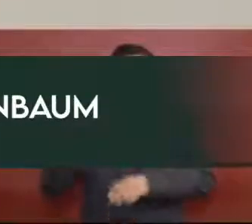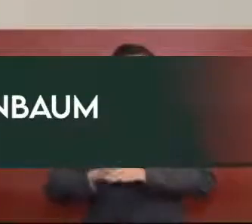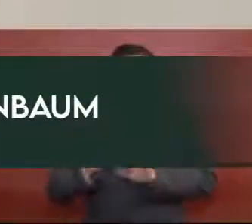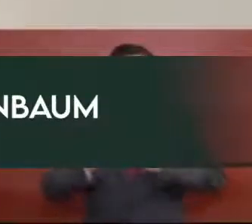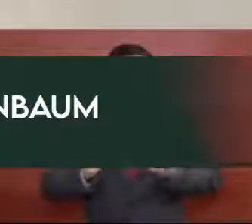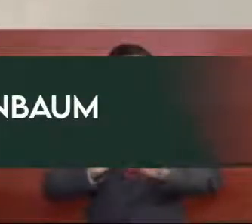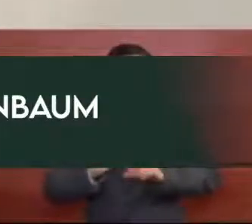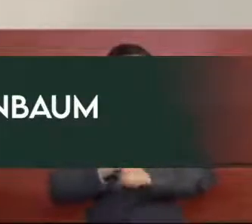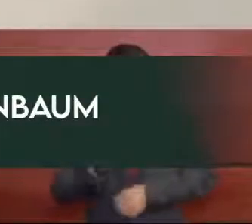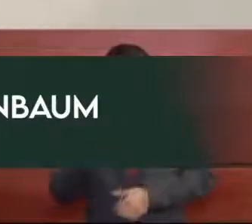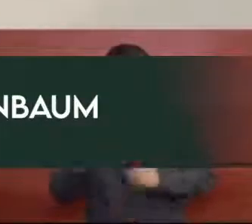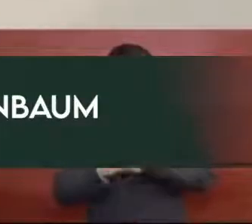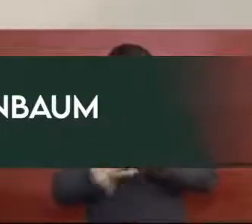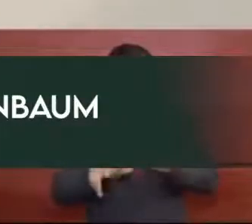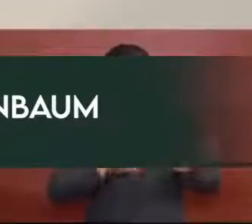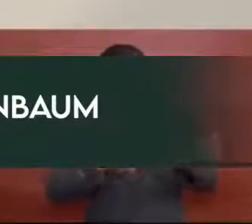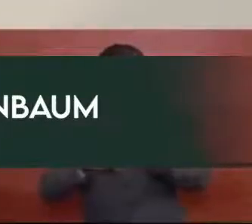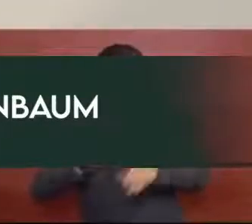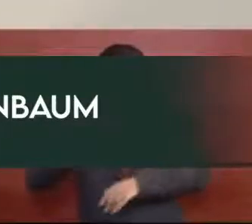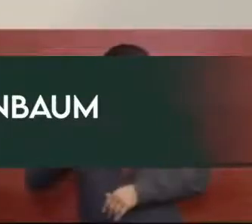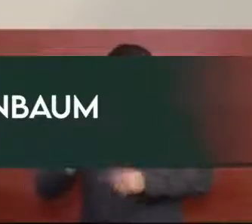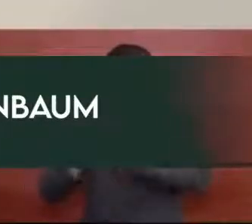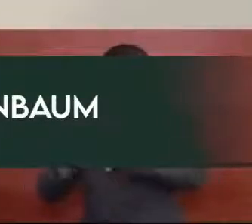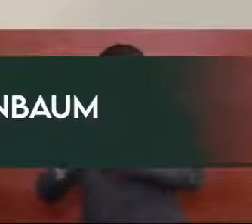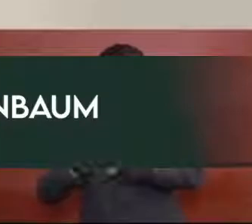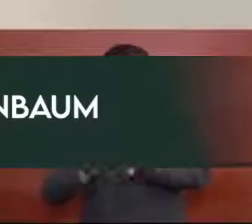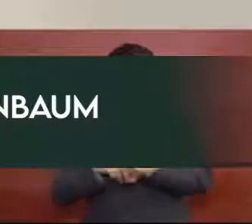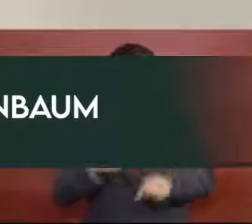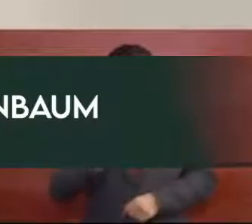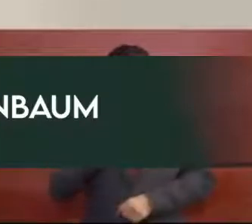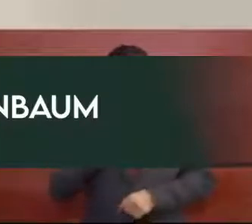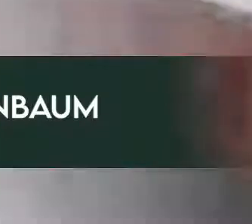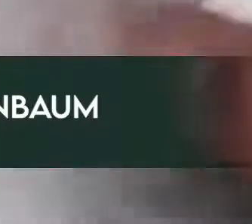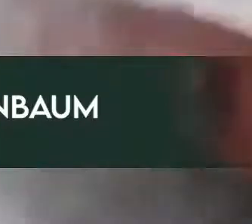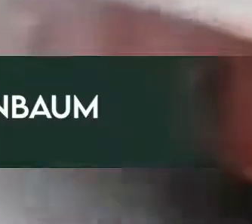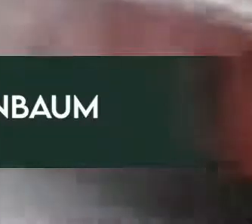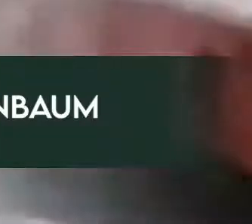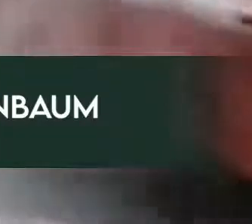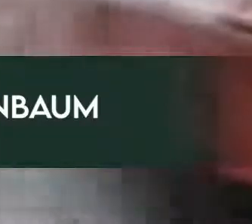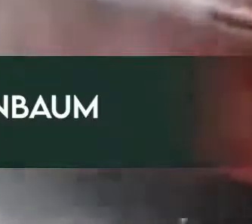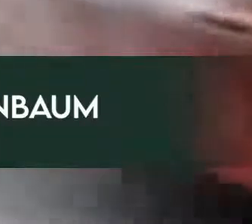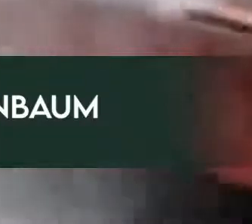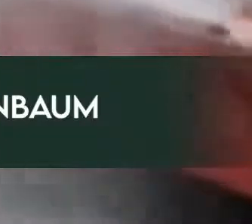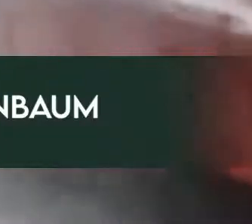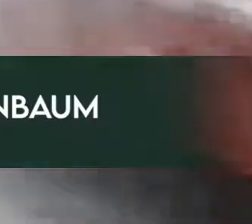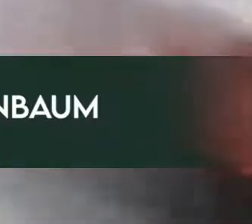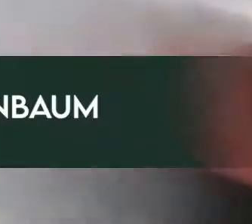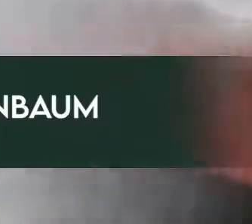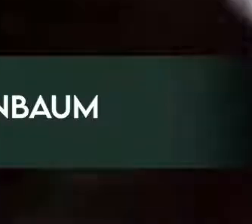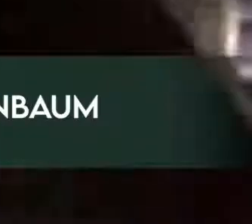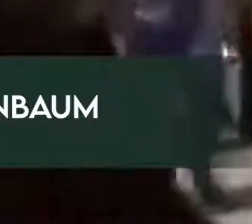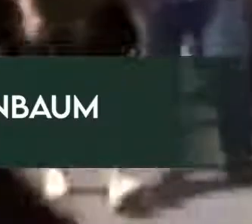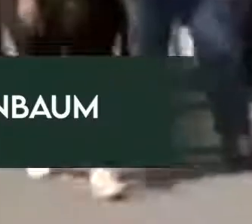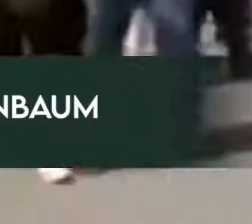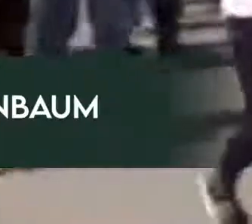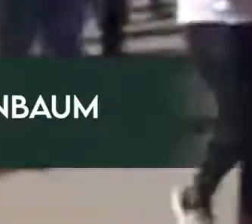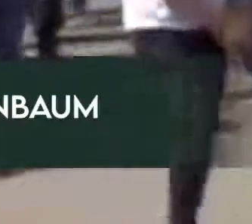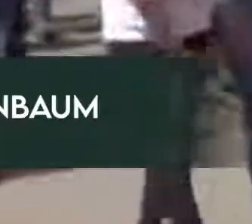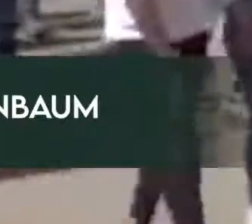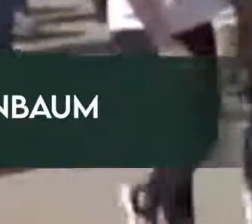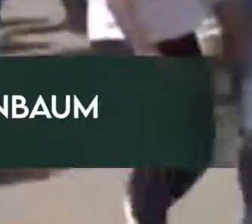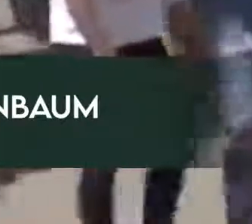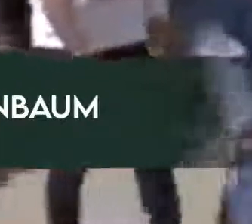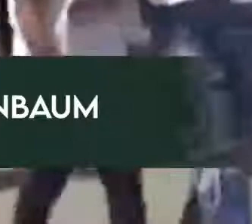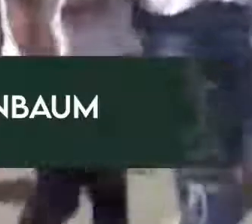de Riesgos y Protección Civil, Miriam Ursúa Venegas, explicó que en diversas zonas de la ciudad tienen reportes de que el audio